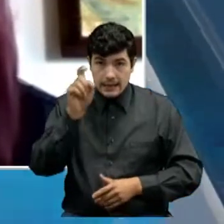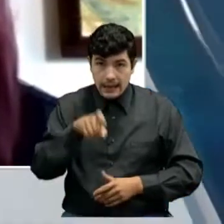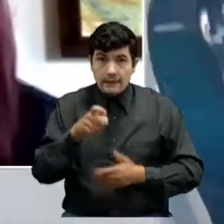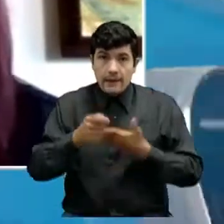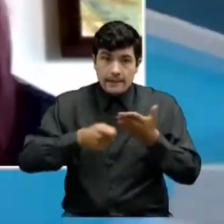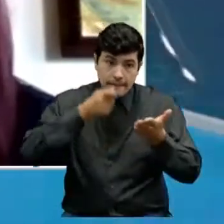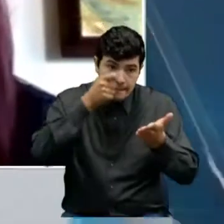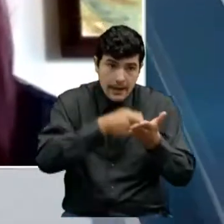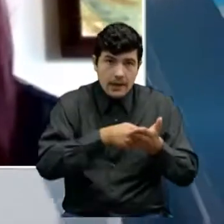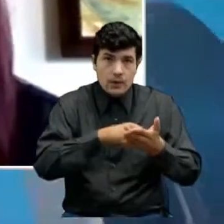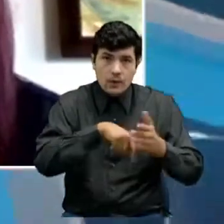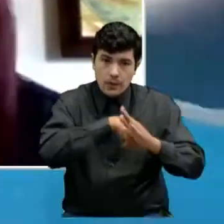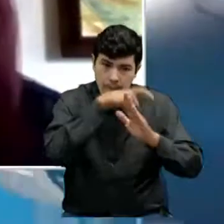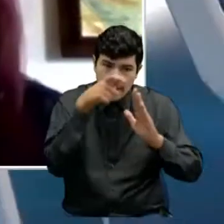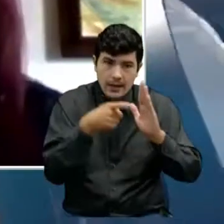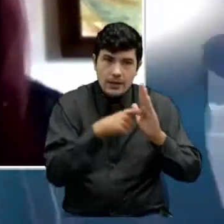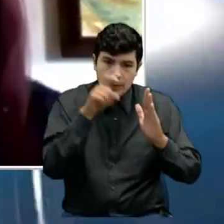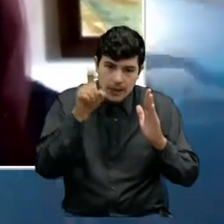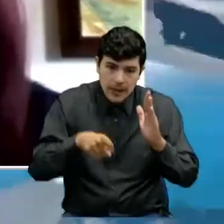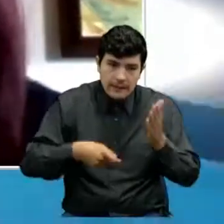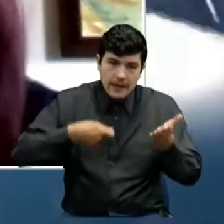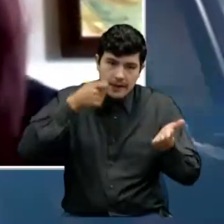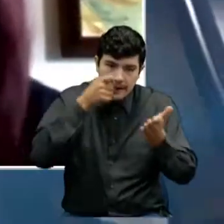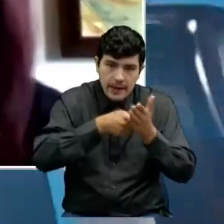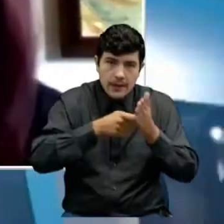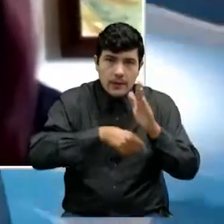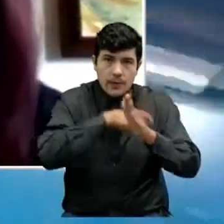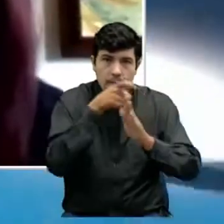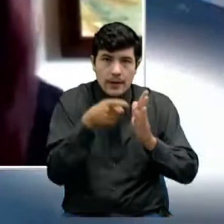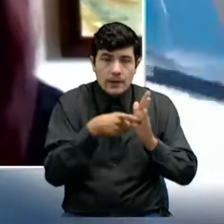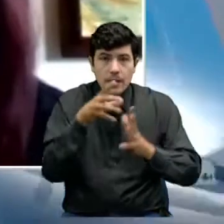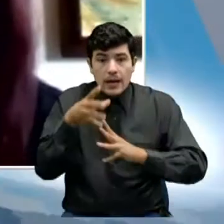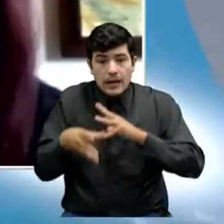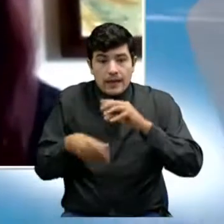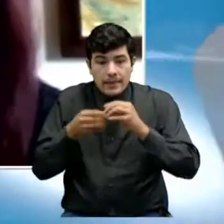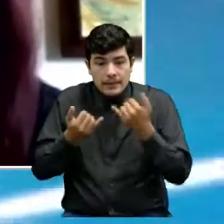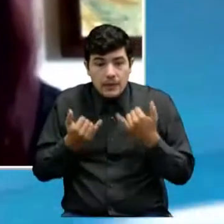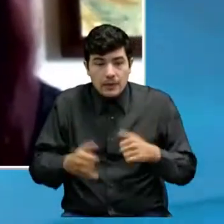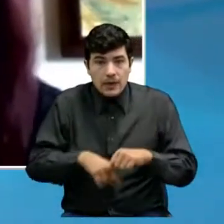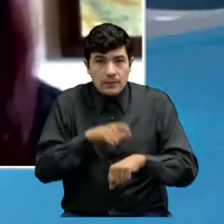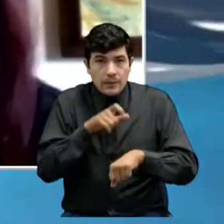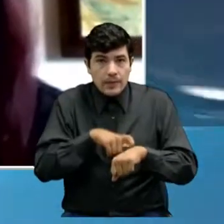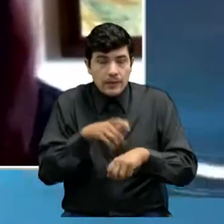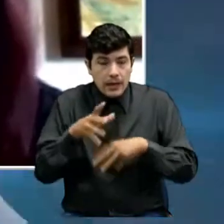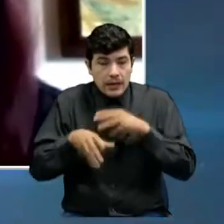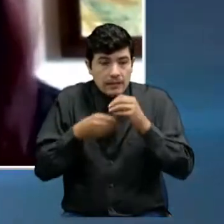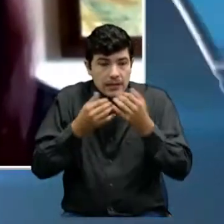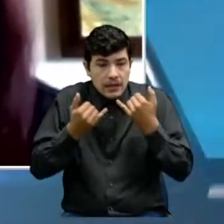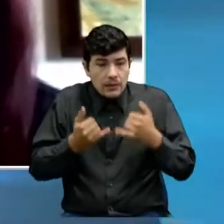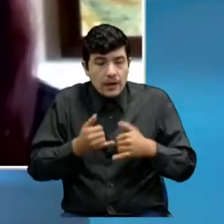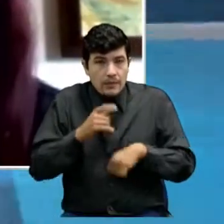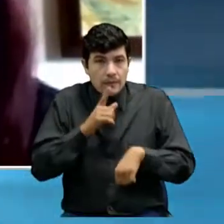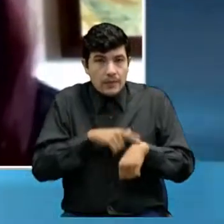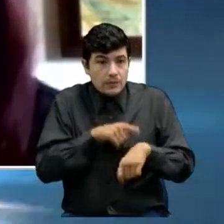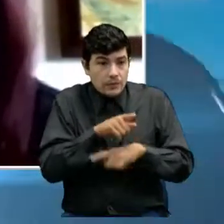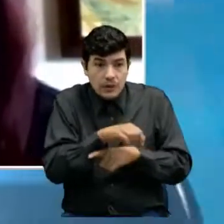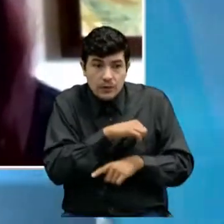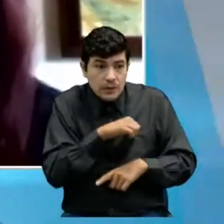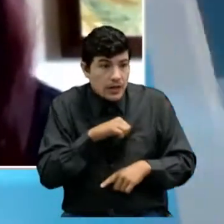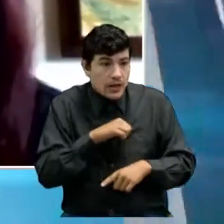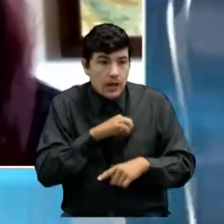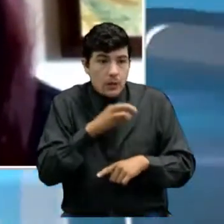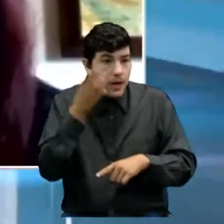completa, su valor, y para ello, si no se tiene en este momento, no tenían en ese momento o no lo tienen en este momento, toda